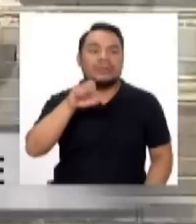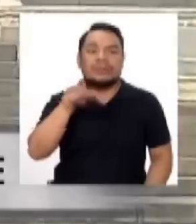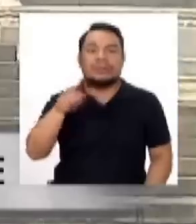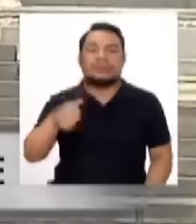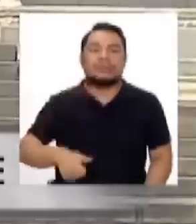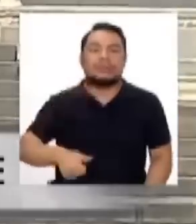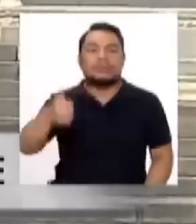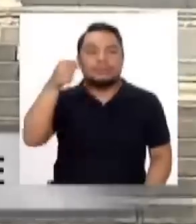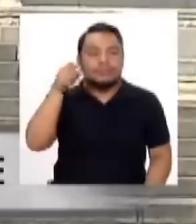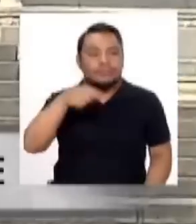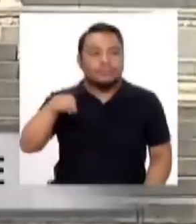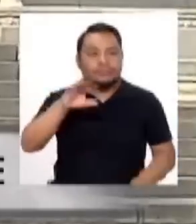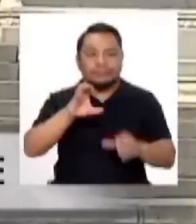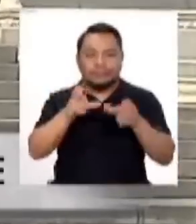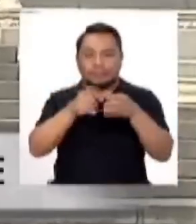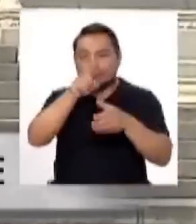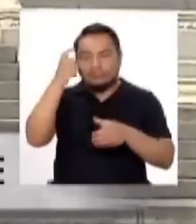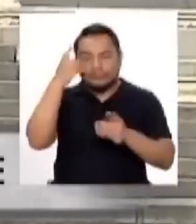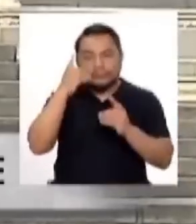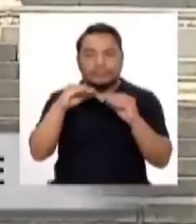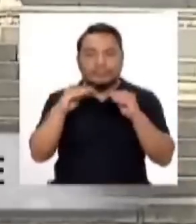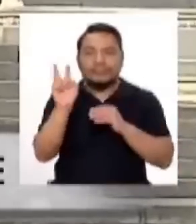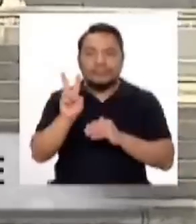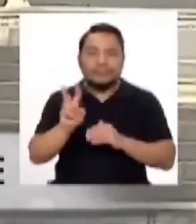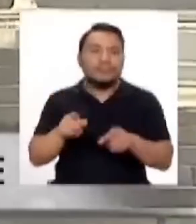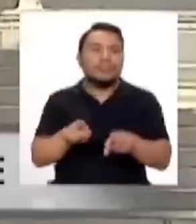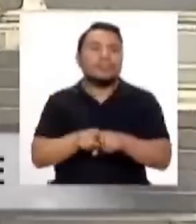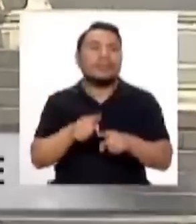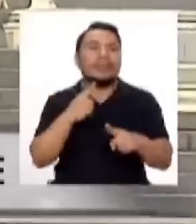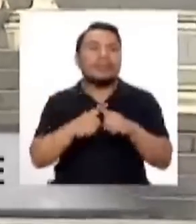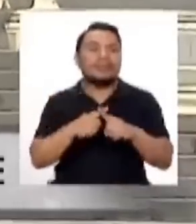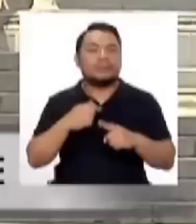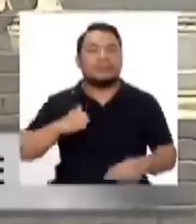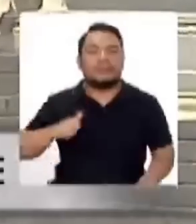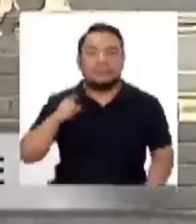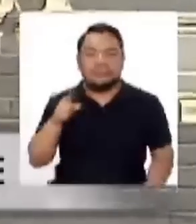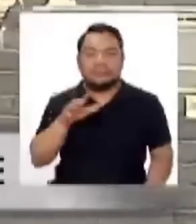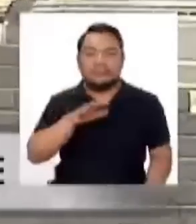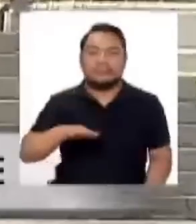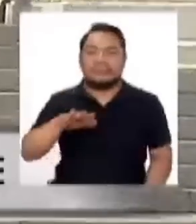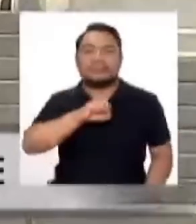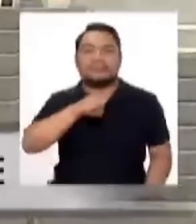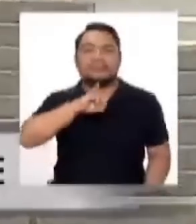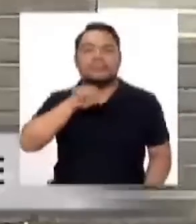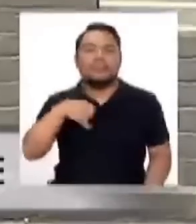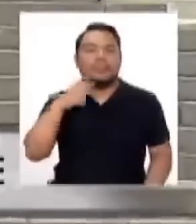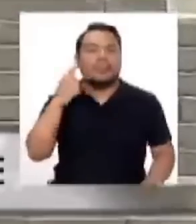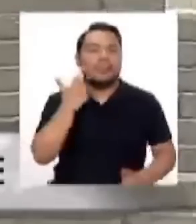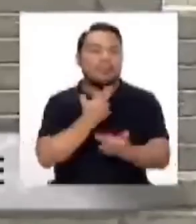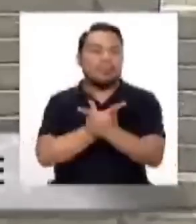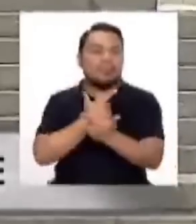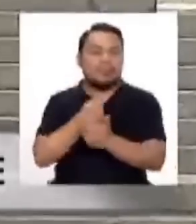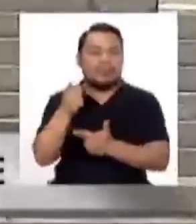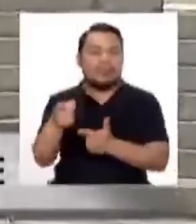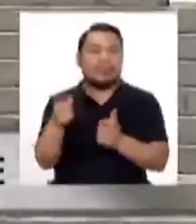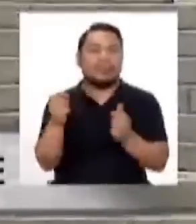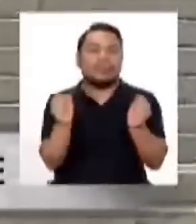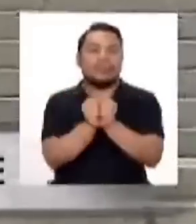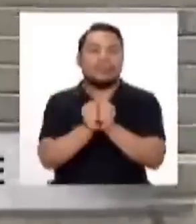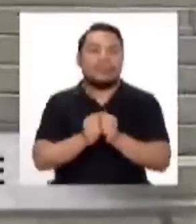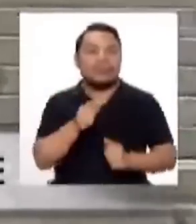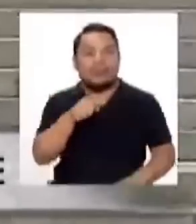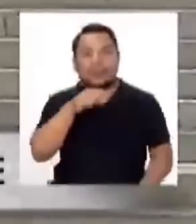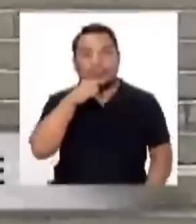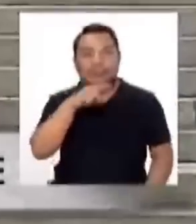presidente del Partido Demócrata Verde y también exalcalde del distrito de San Juan del Lurigancho. Él se encuentra acompañado por la